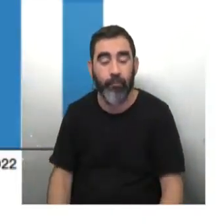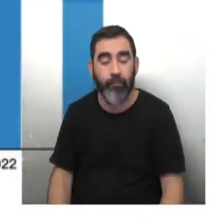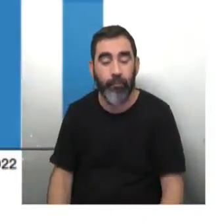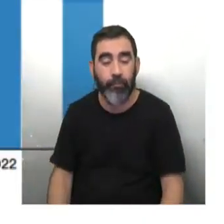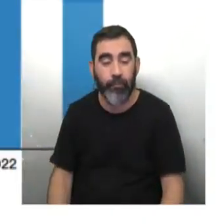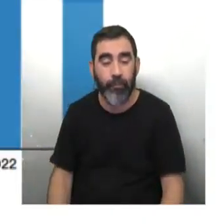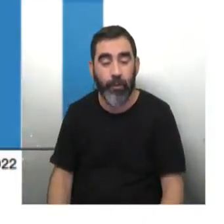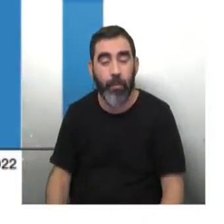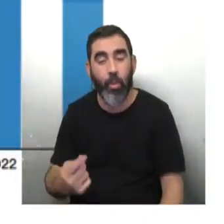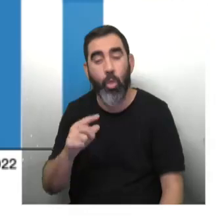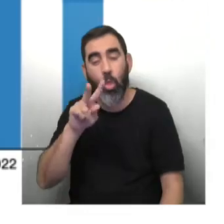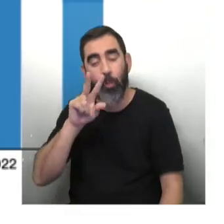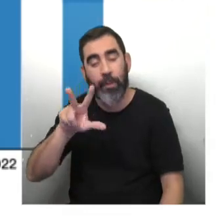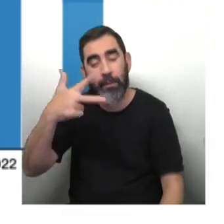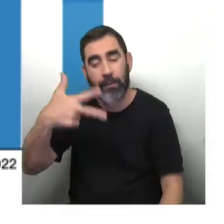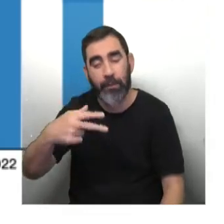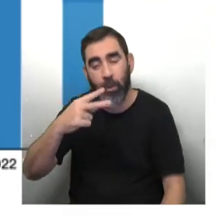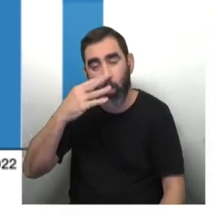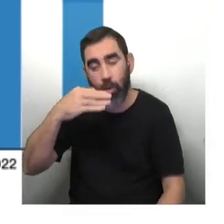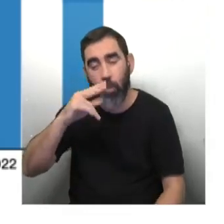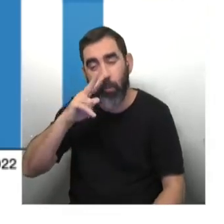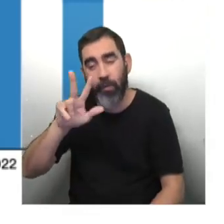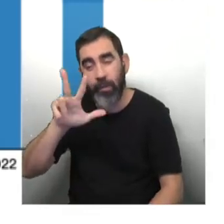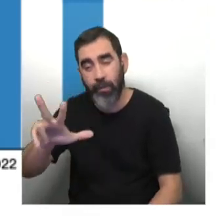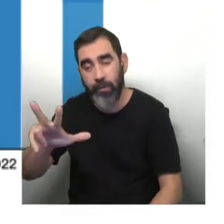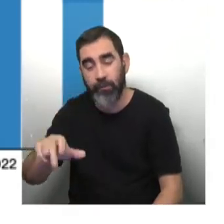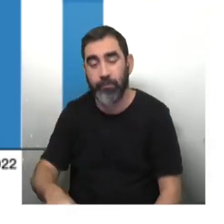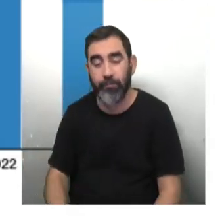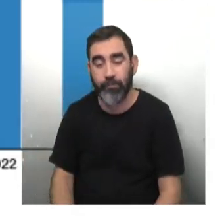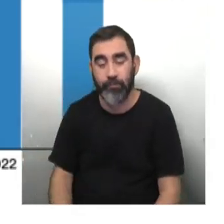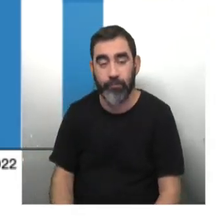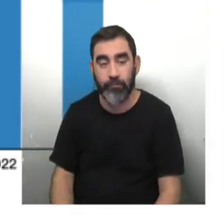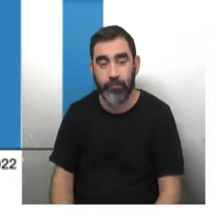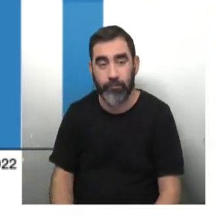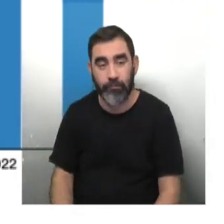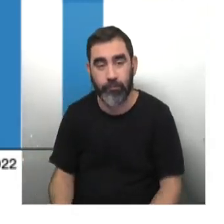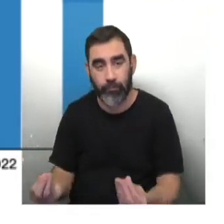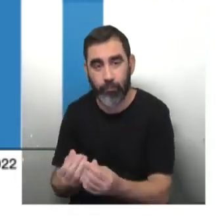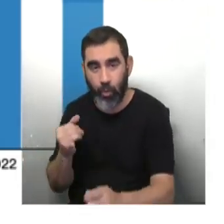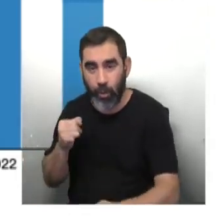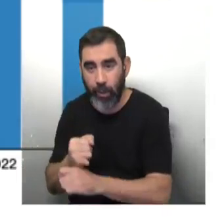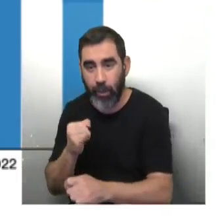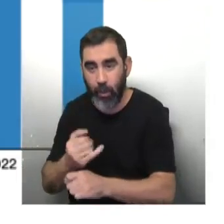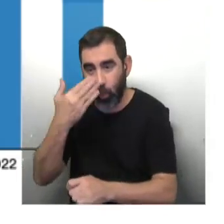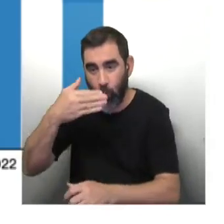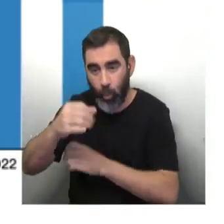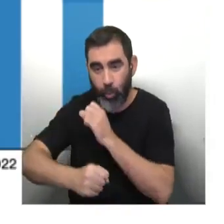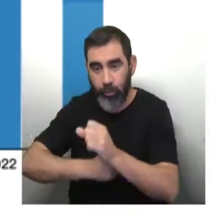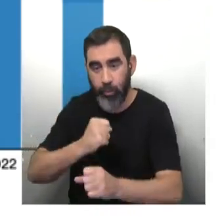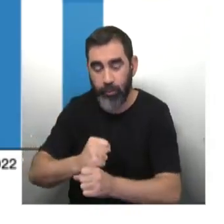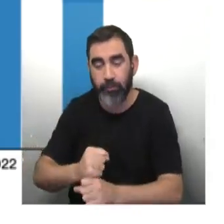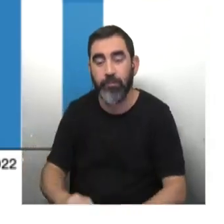Creo que el primer año es el 2013 y el último el 2023 en esa gráfica. Sí. Hay muchos errores en el último año, ¿no?